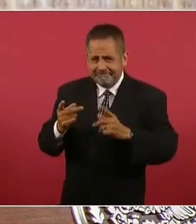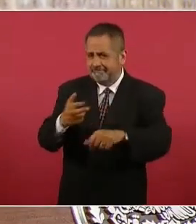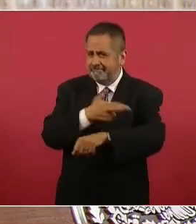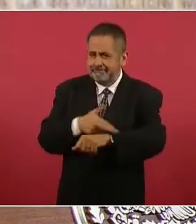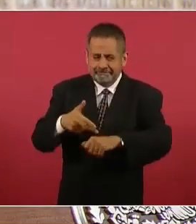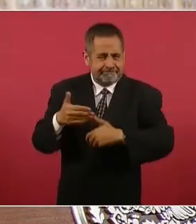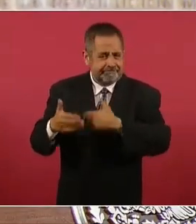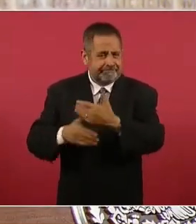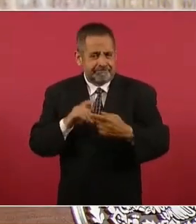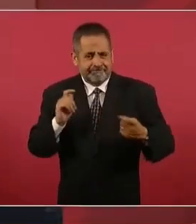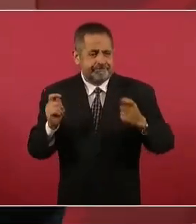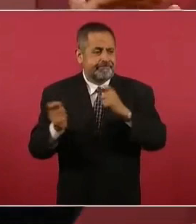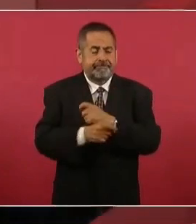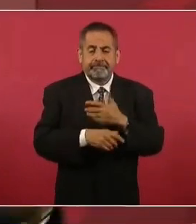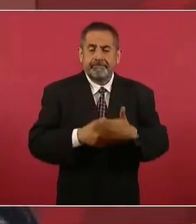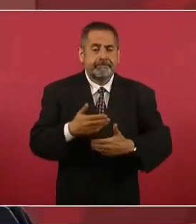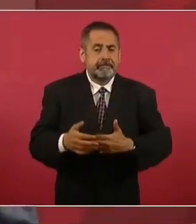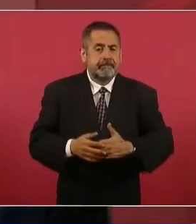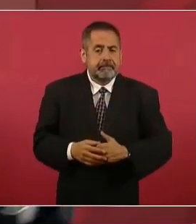Es